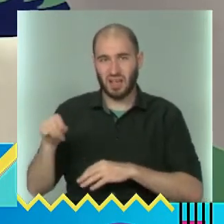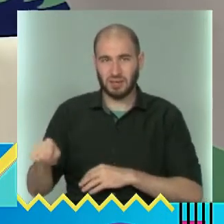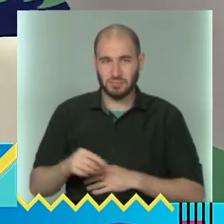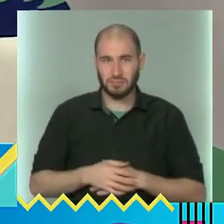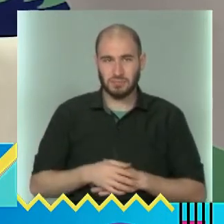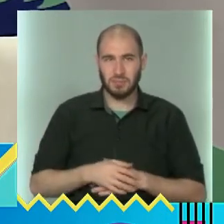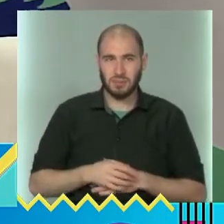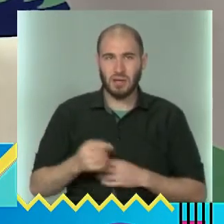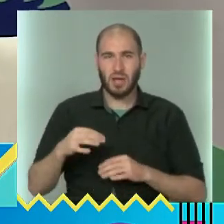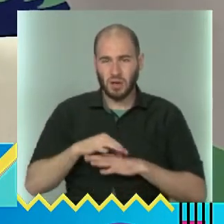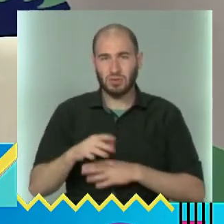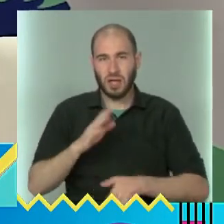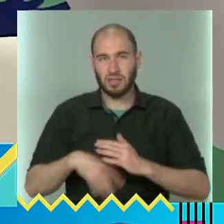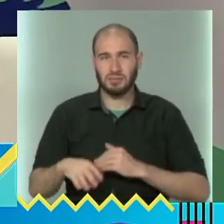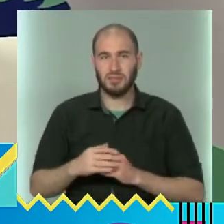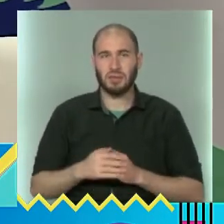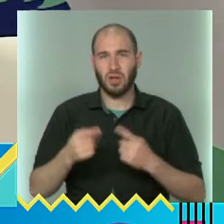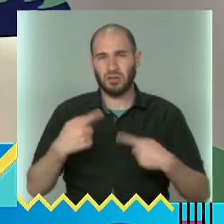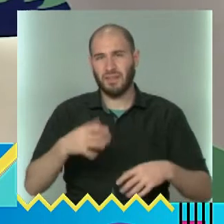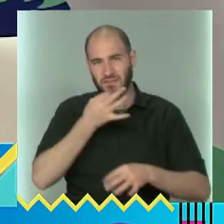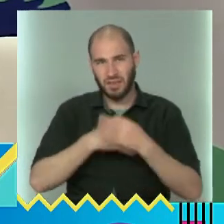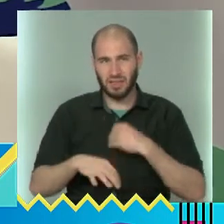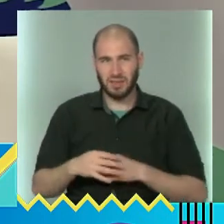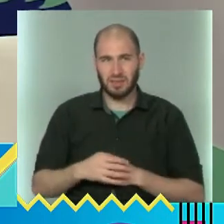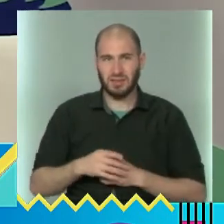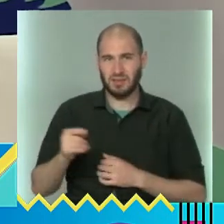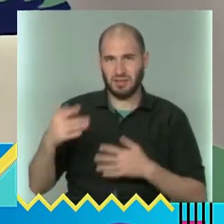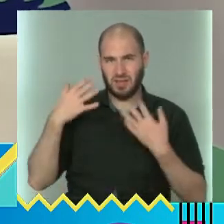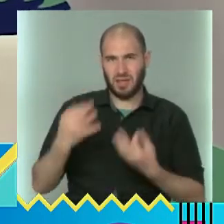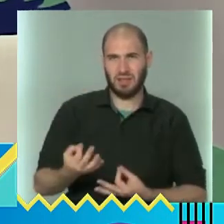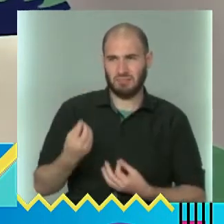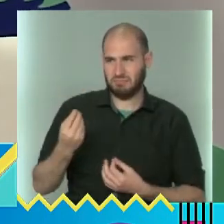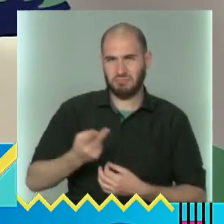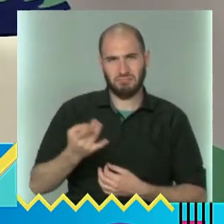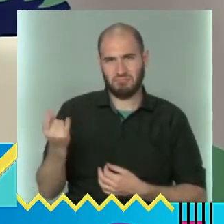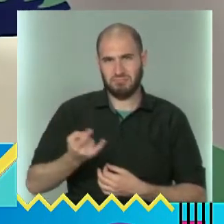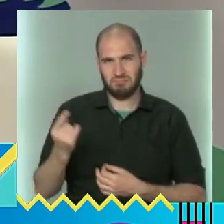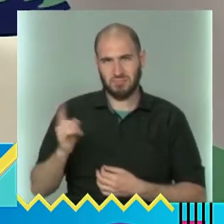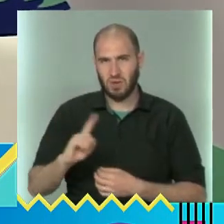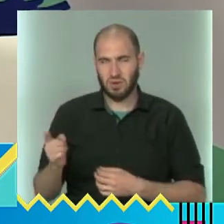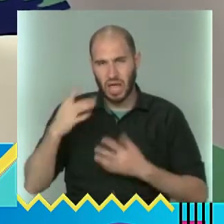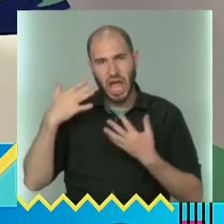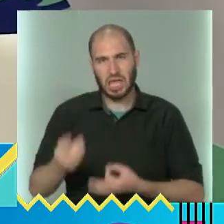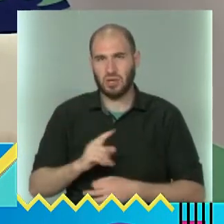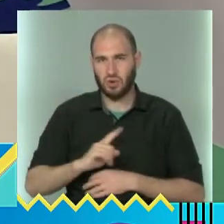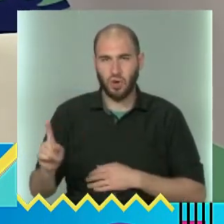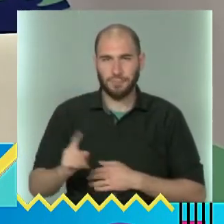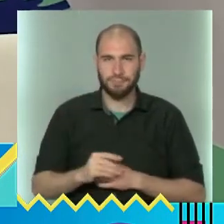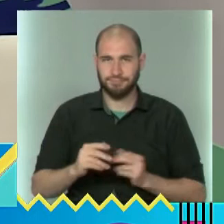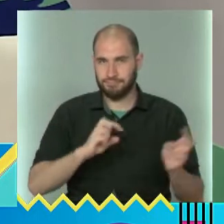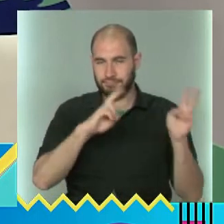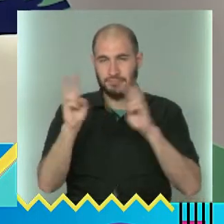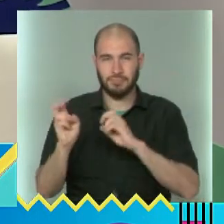y están haciendo coaching, vendiendo coaching, y uno dice, ¿esto es ético? No, no lo es, ¿no? Por el otro